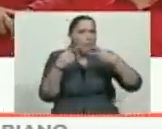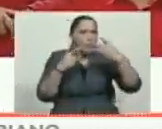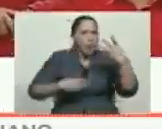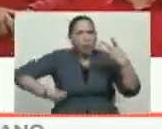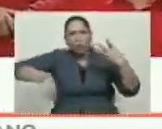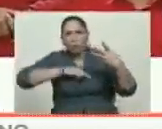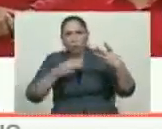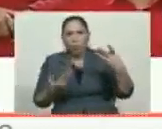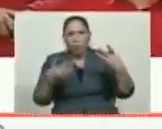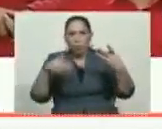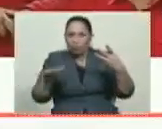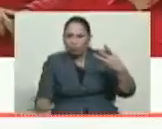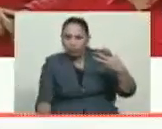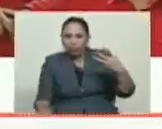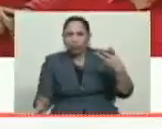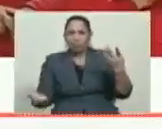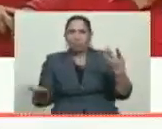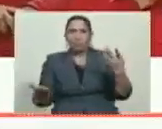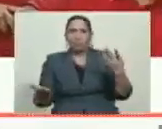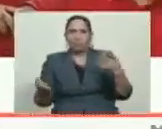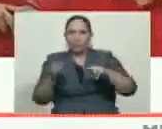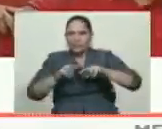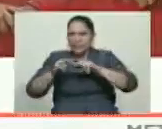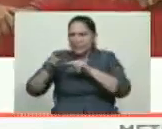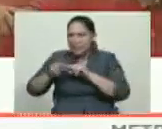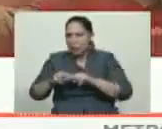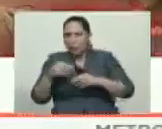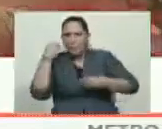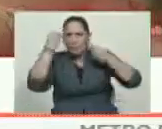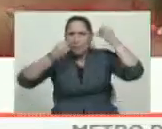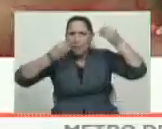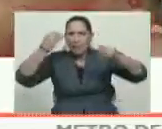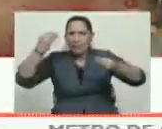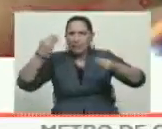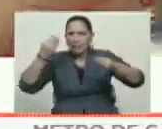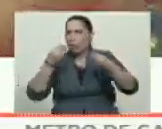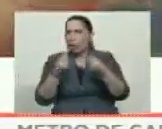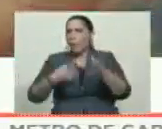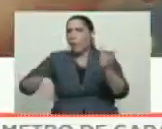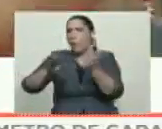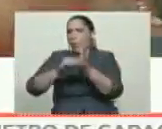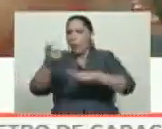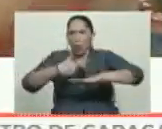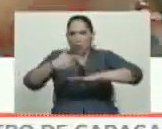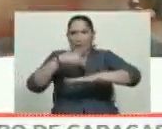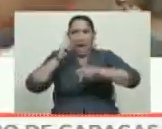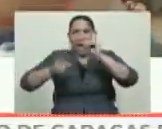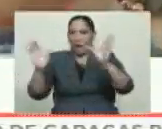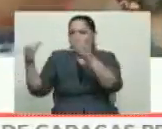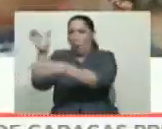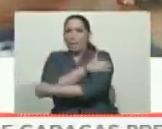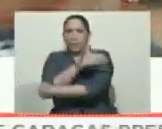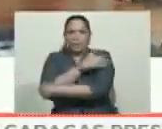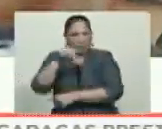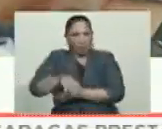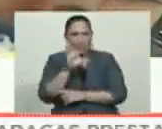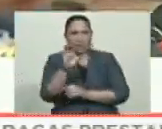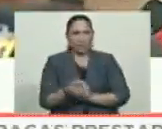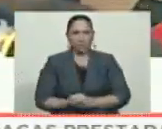nosotros estábamos pequeños. Piense cómo serían las cosas de volver a gobernar alguien de la Cuarta República este